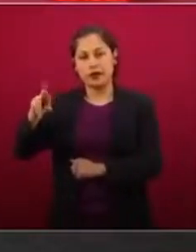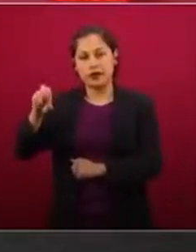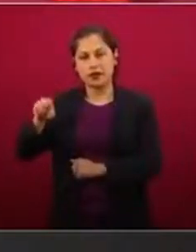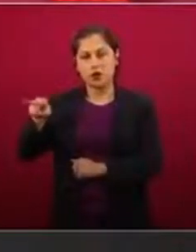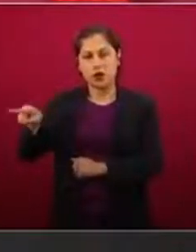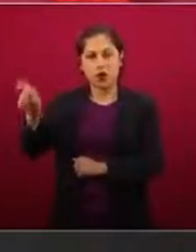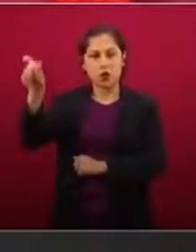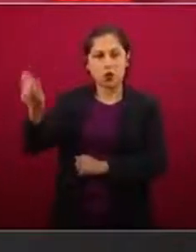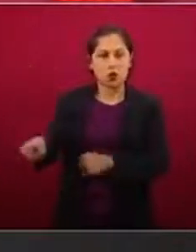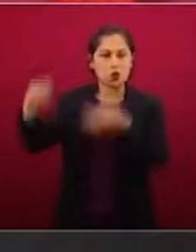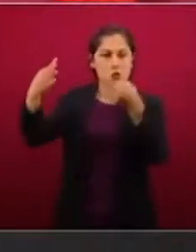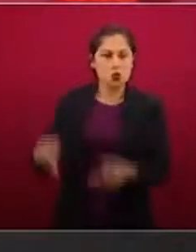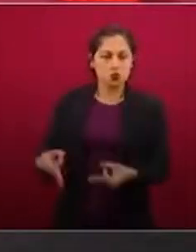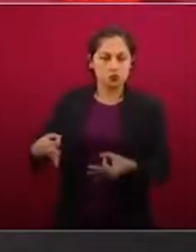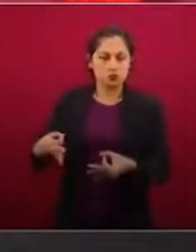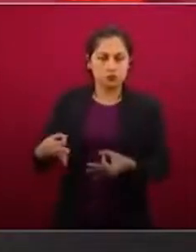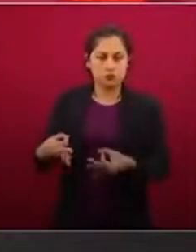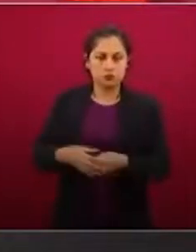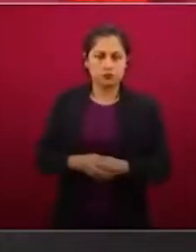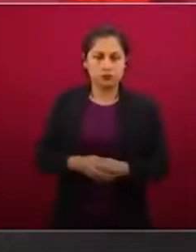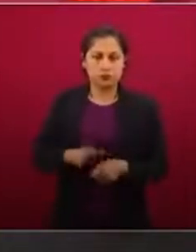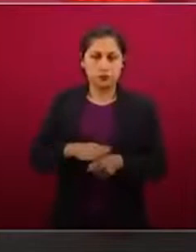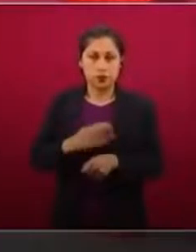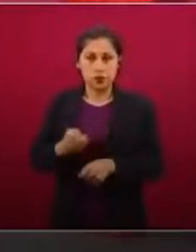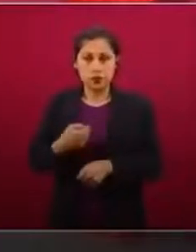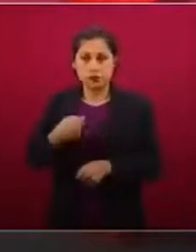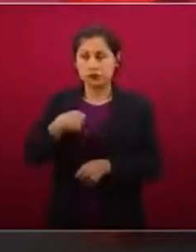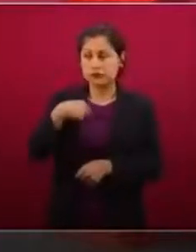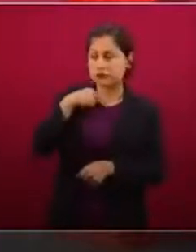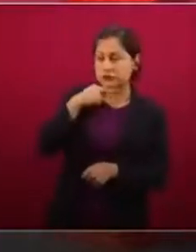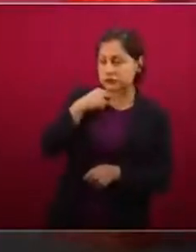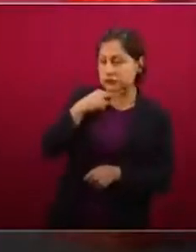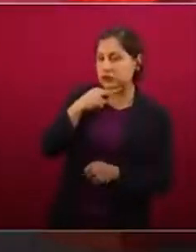Entonces, no hay nada que temer,